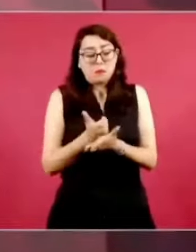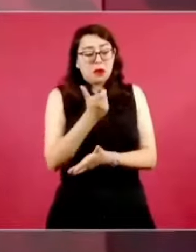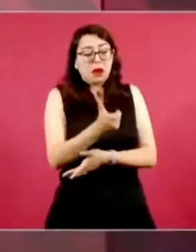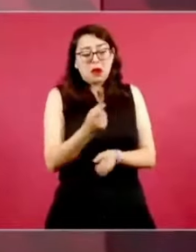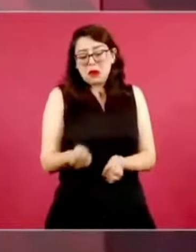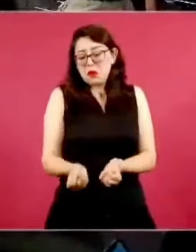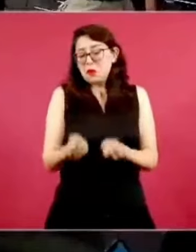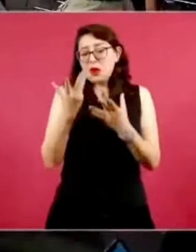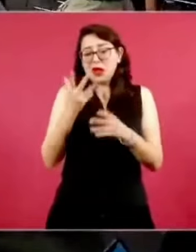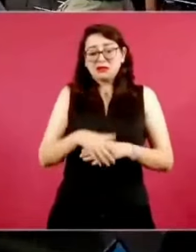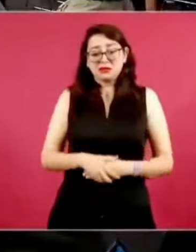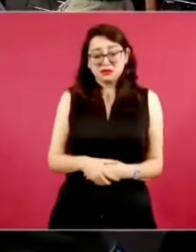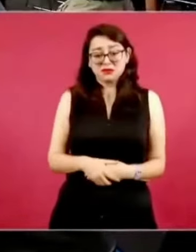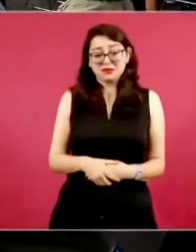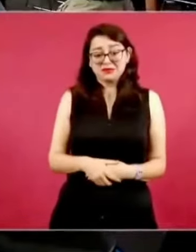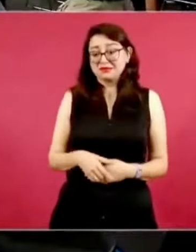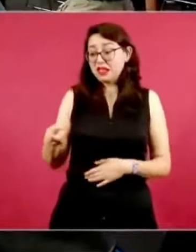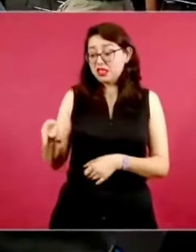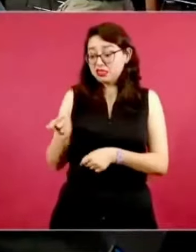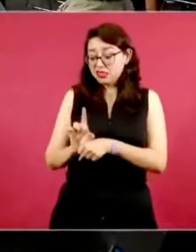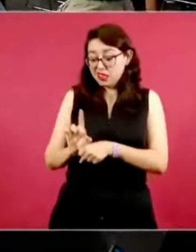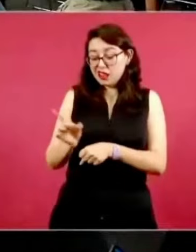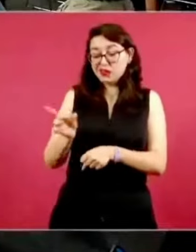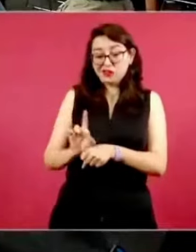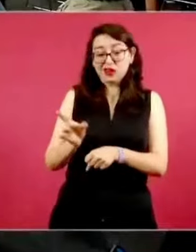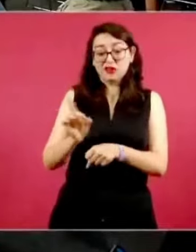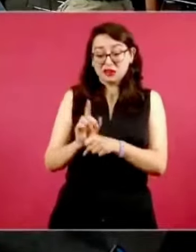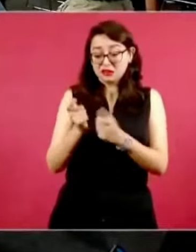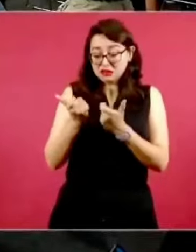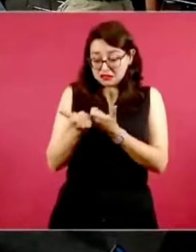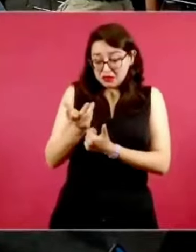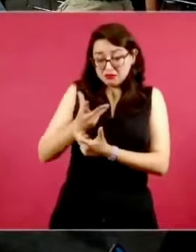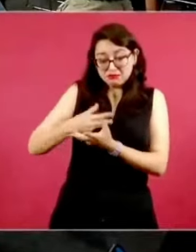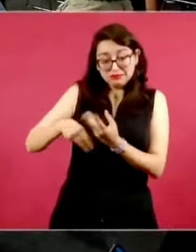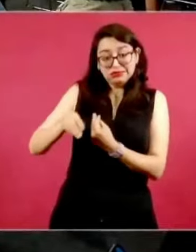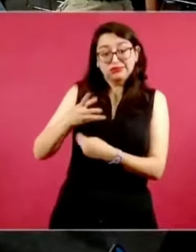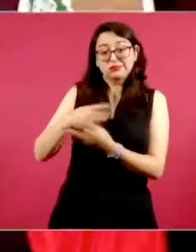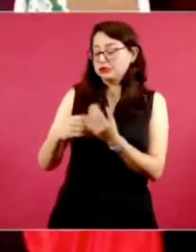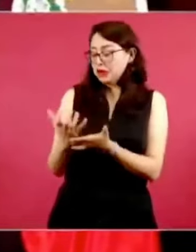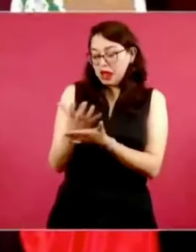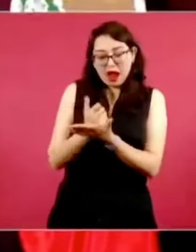saca es para mantener a su familia si no tiene